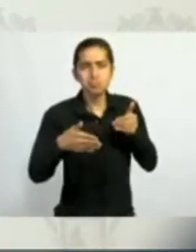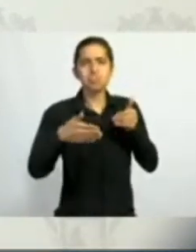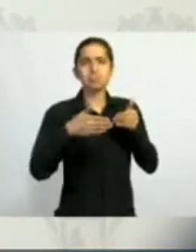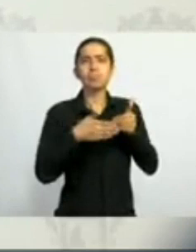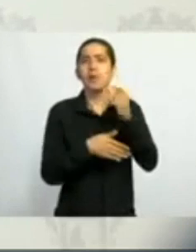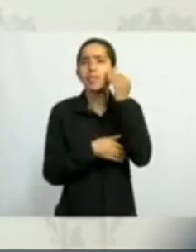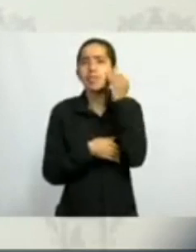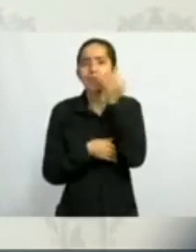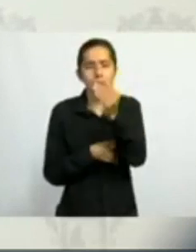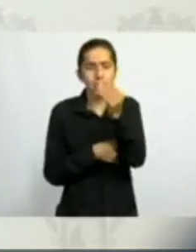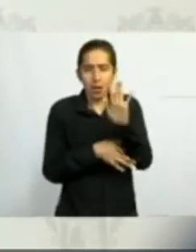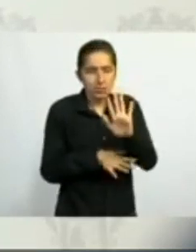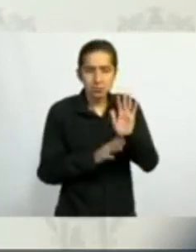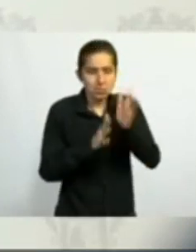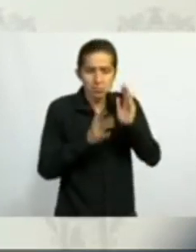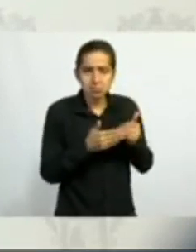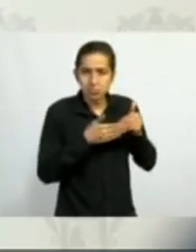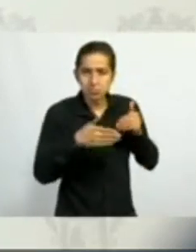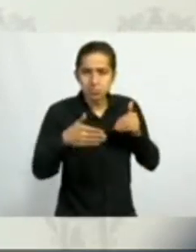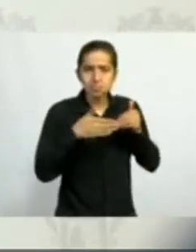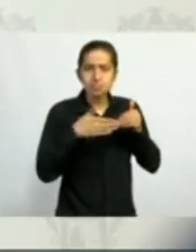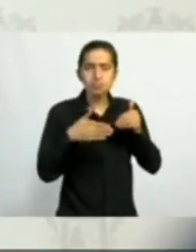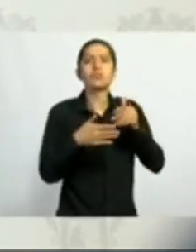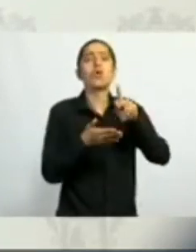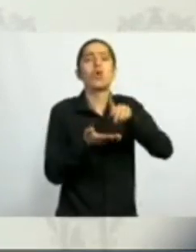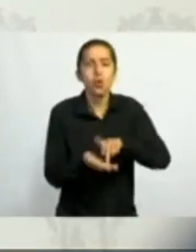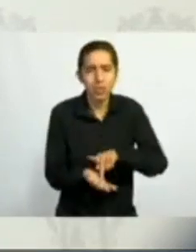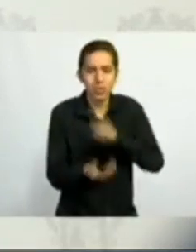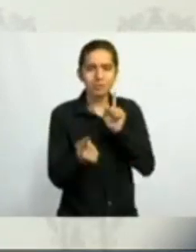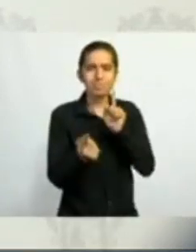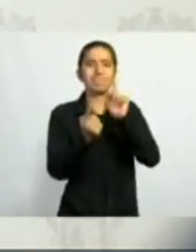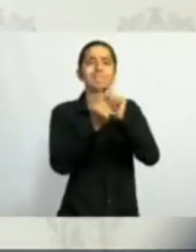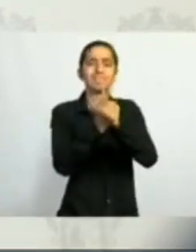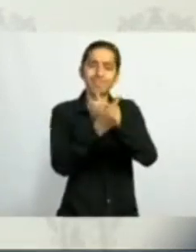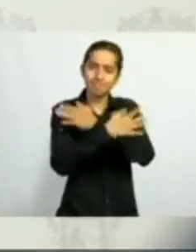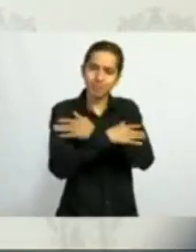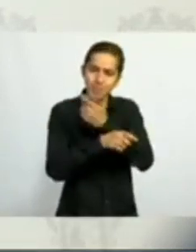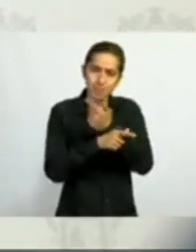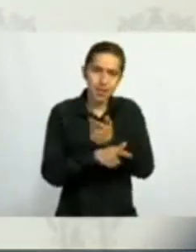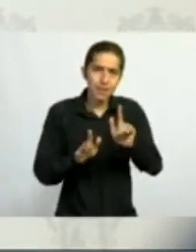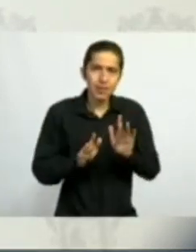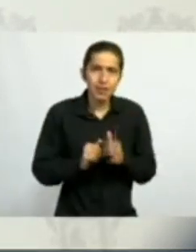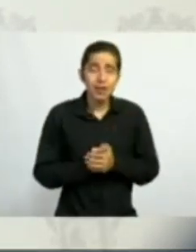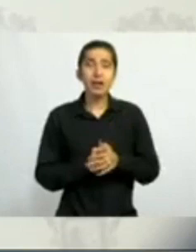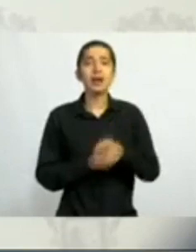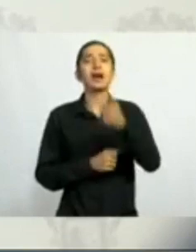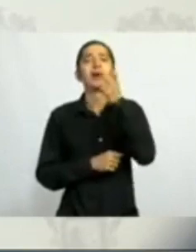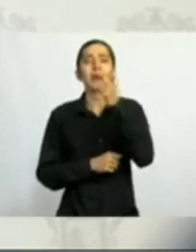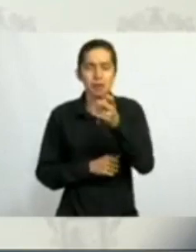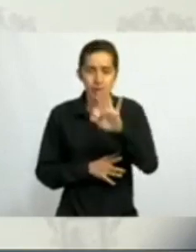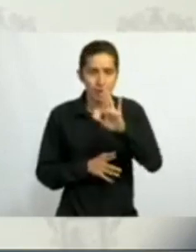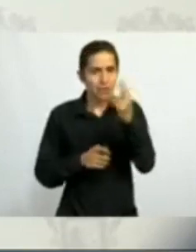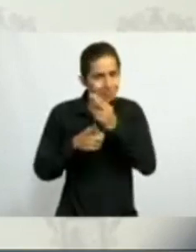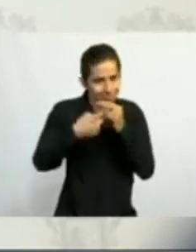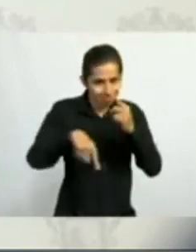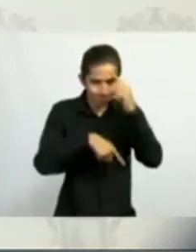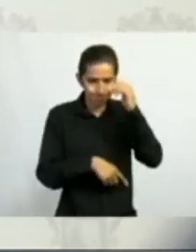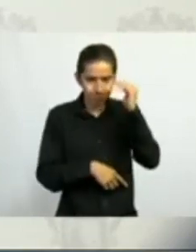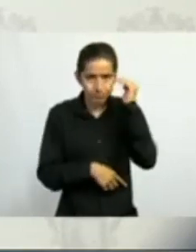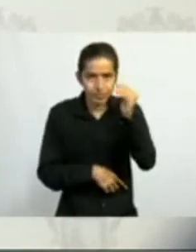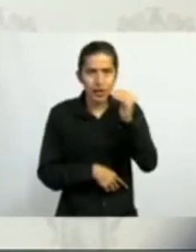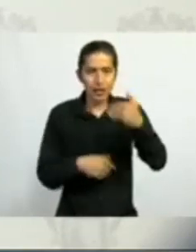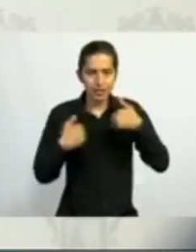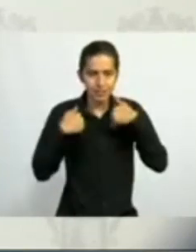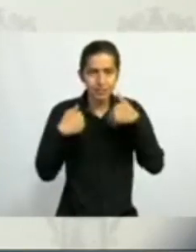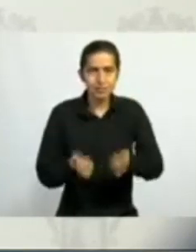temporal y así que pronto volveremos a encontrarnos. Lo haremos con interés, con dignidad,